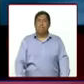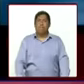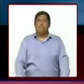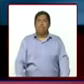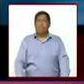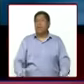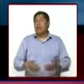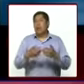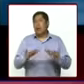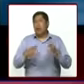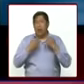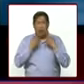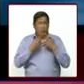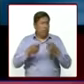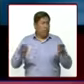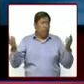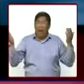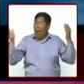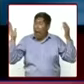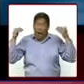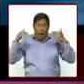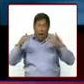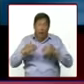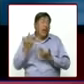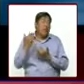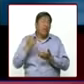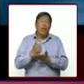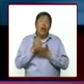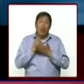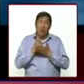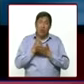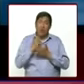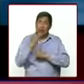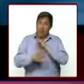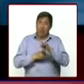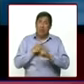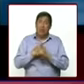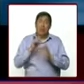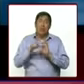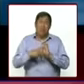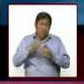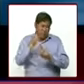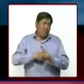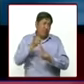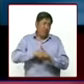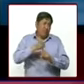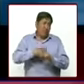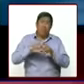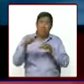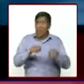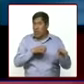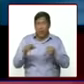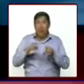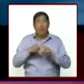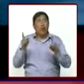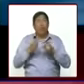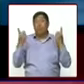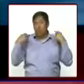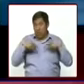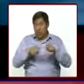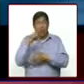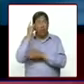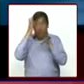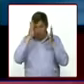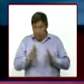Y ya se ha declarado desastre, y la ayuda esperemos que llegue pronto, la internacional, después de las gestiones que se van realizando. Pero mientras,